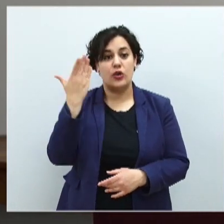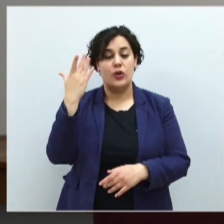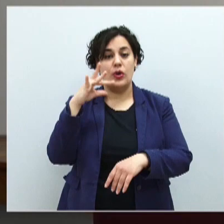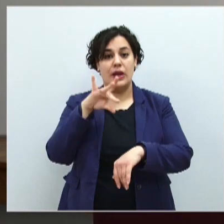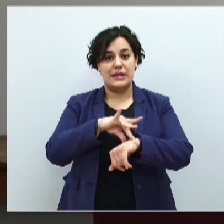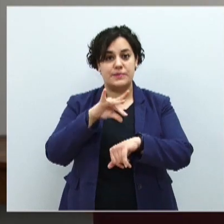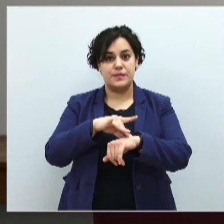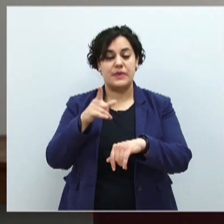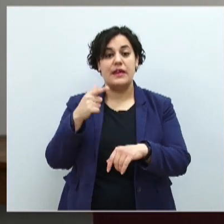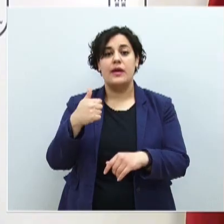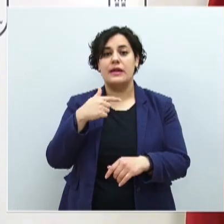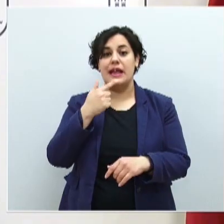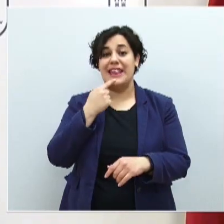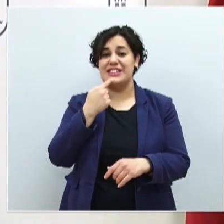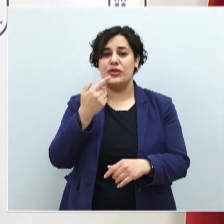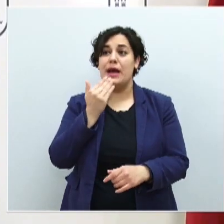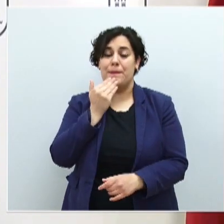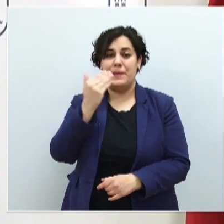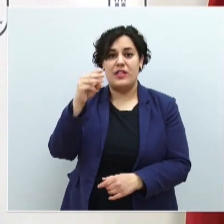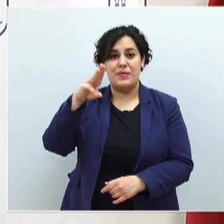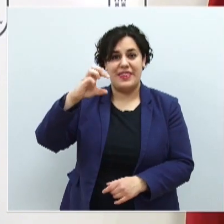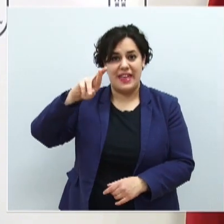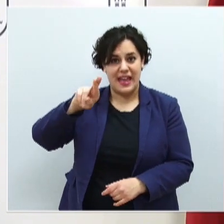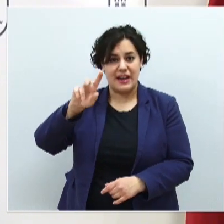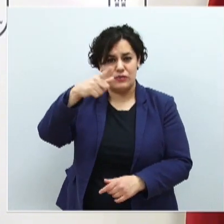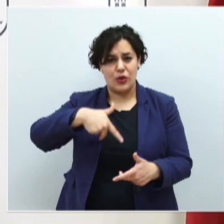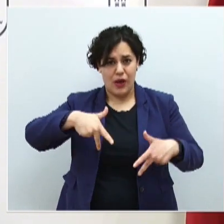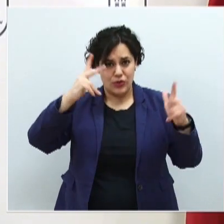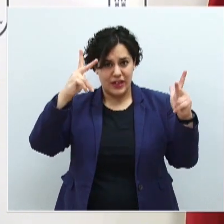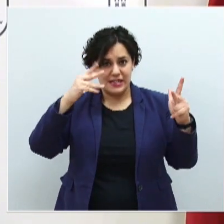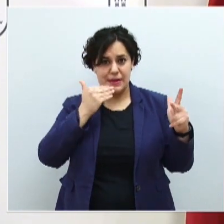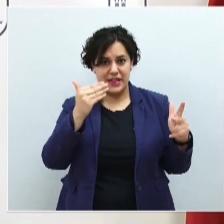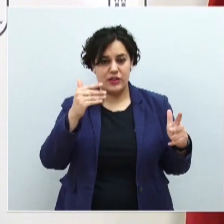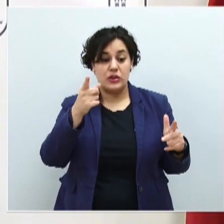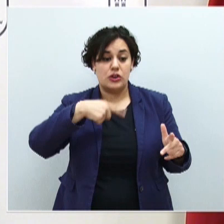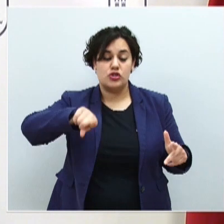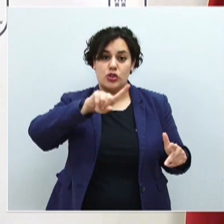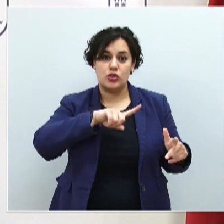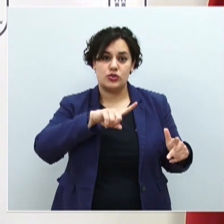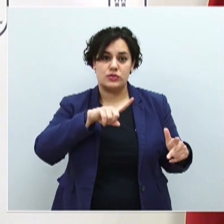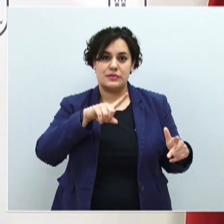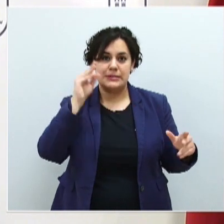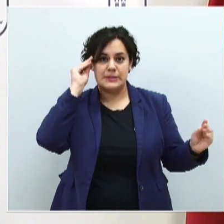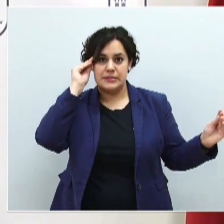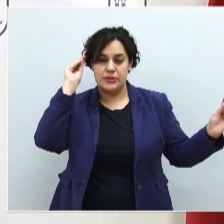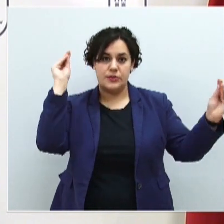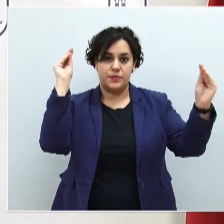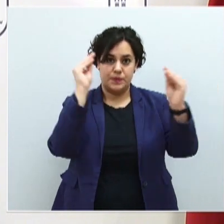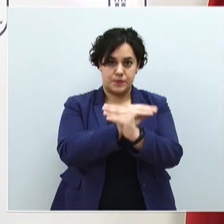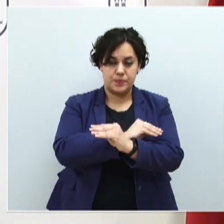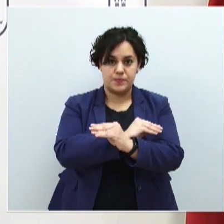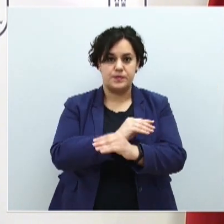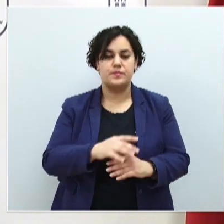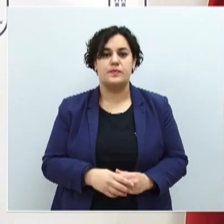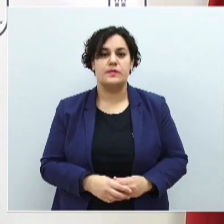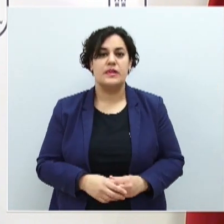¿Va a autorizar esta petición? En principio no estamos de acuerdo, eso hemos hablado a nivel de la interterritorial, que ahora mismo